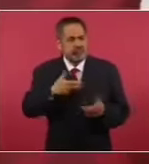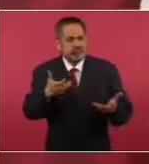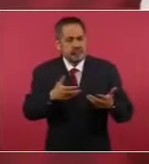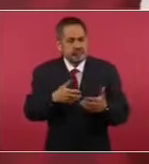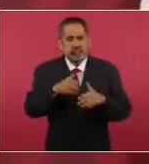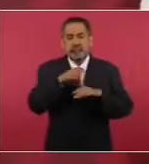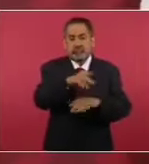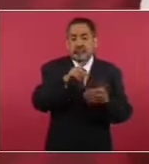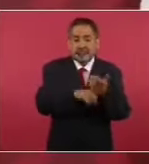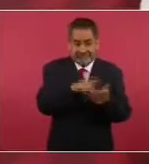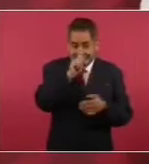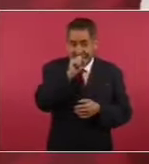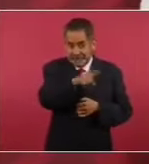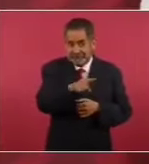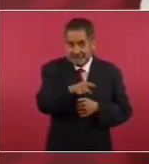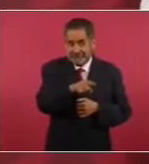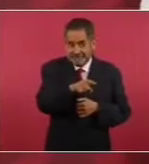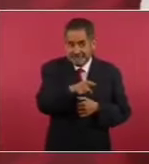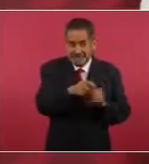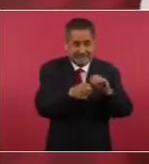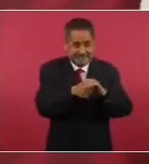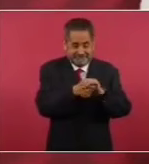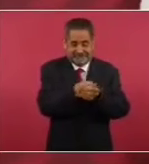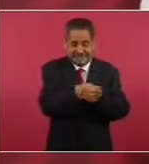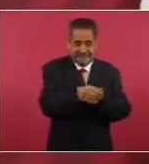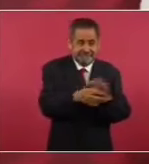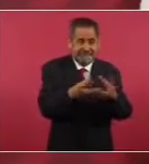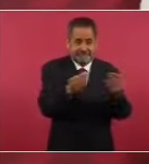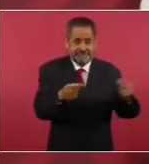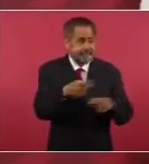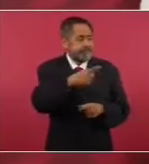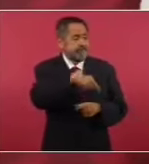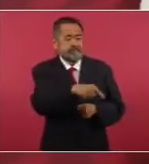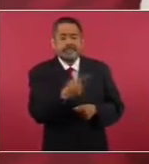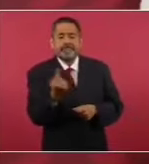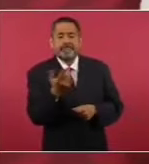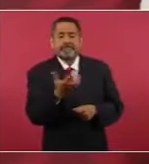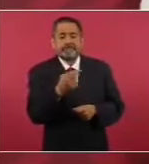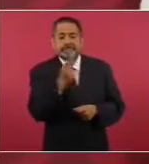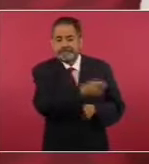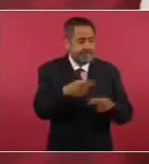en el caso de la desaparición de los jóvenes.